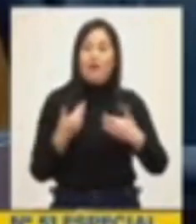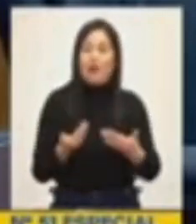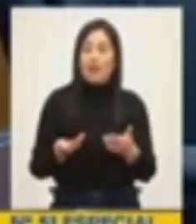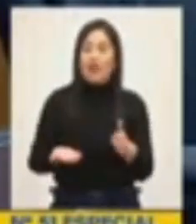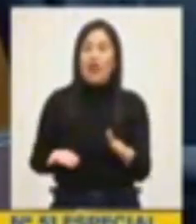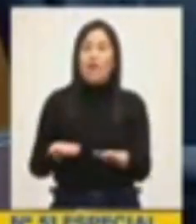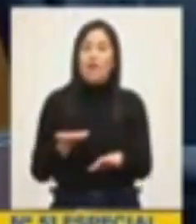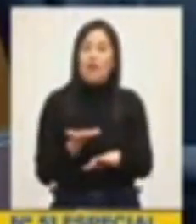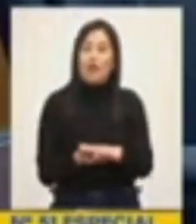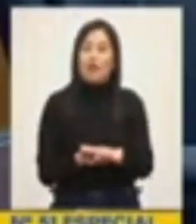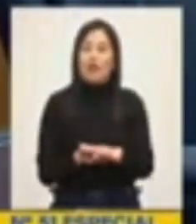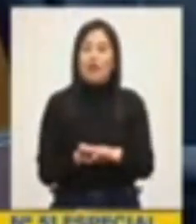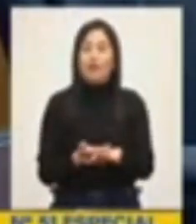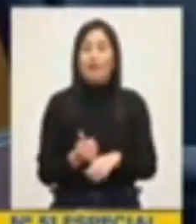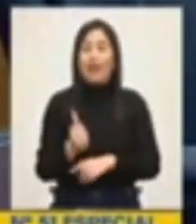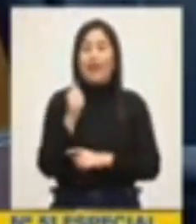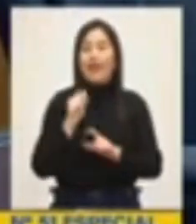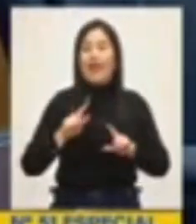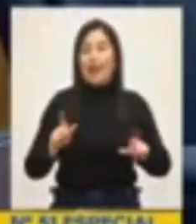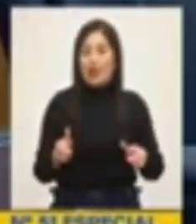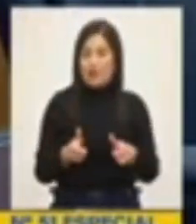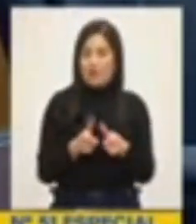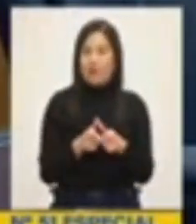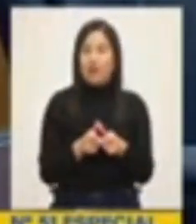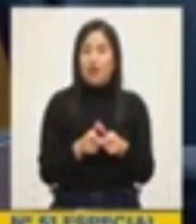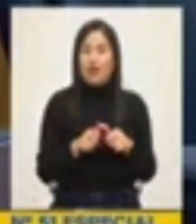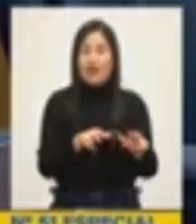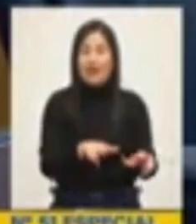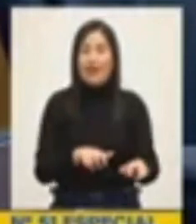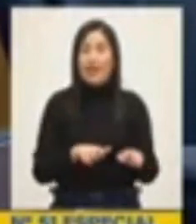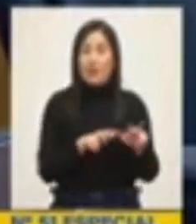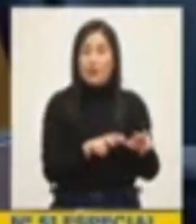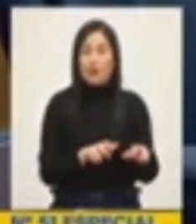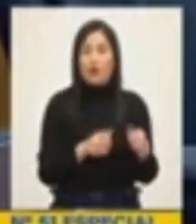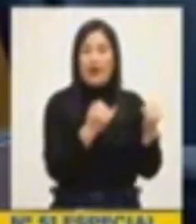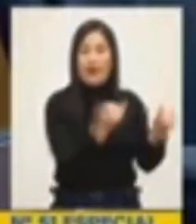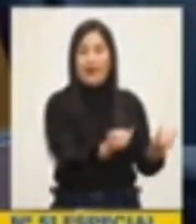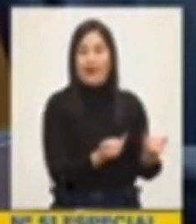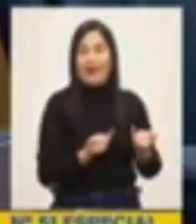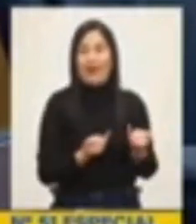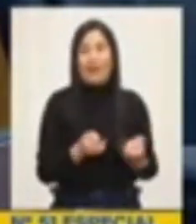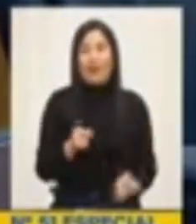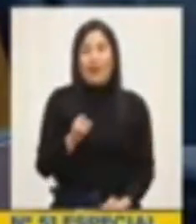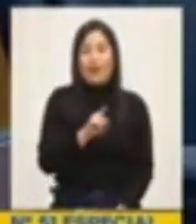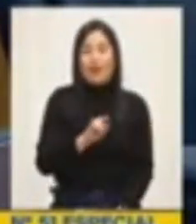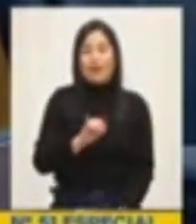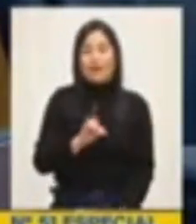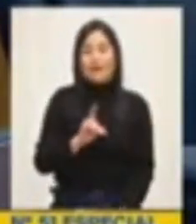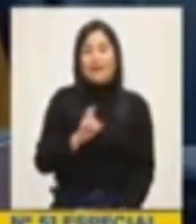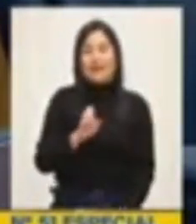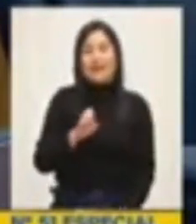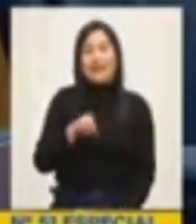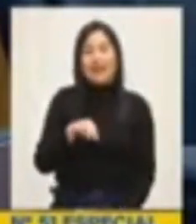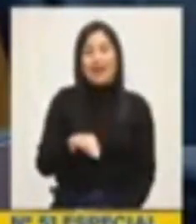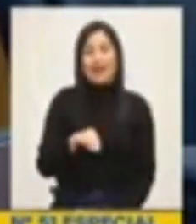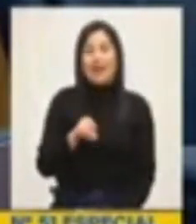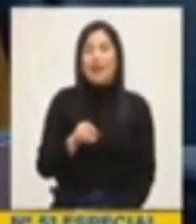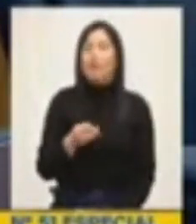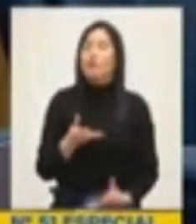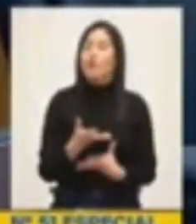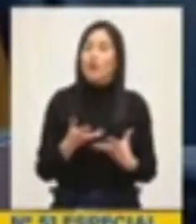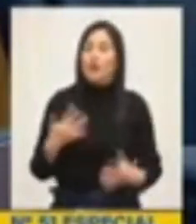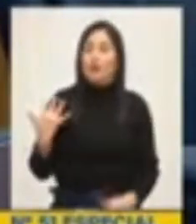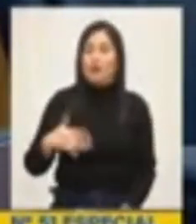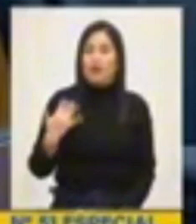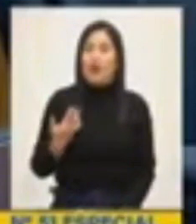Ayer en la Comisión de Agricultura informó a la honorable Sala, recibimos información de Ciren, muy valiosa por cierto, que la vamos a volver a tener en la